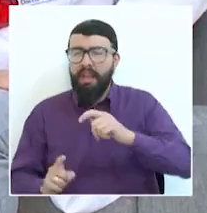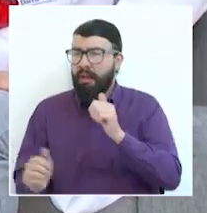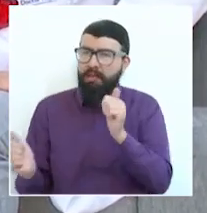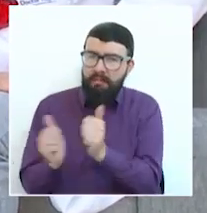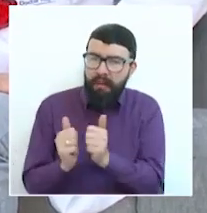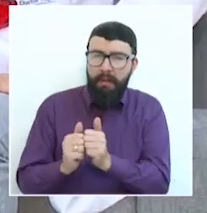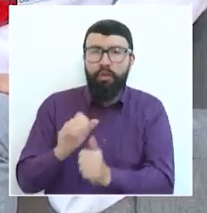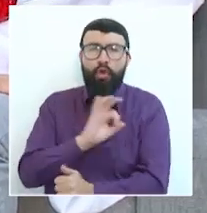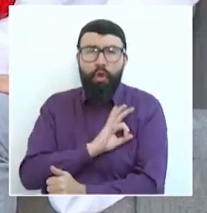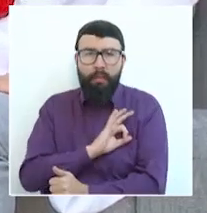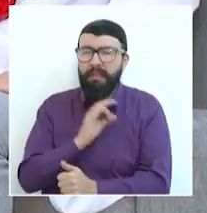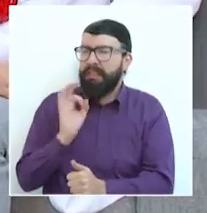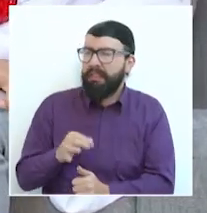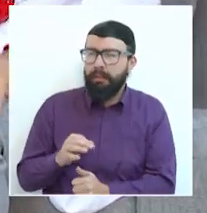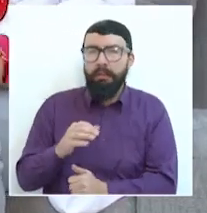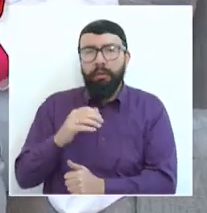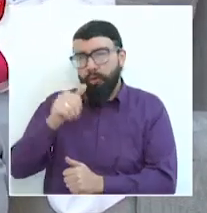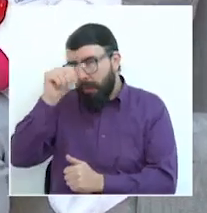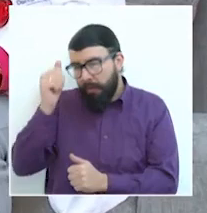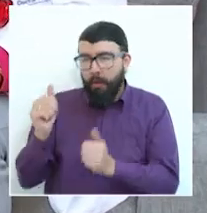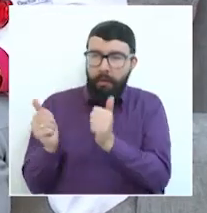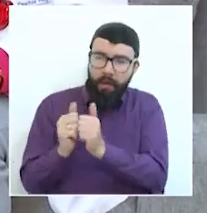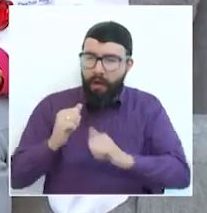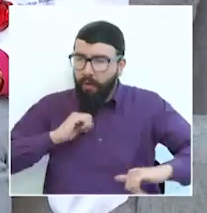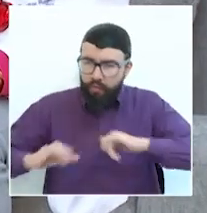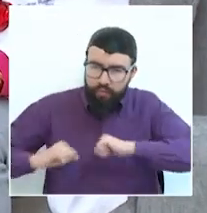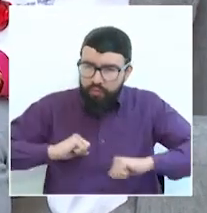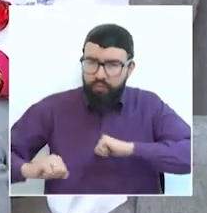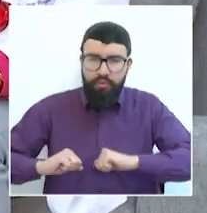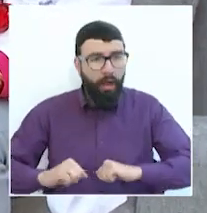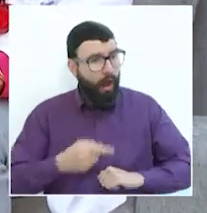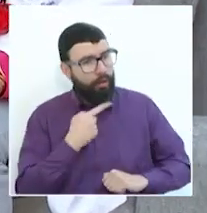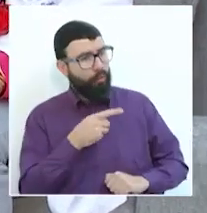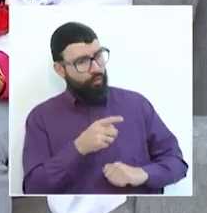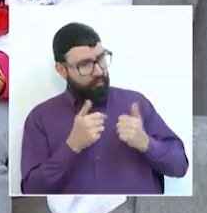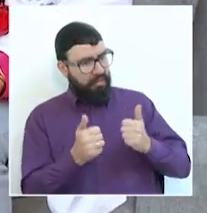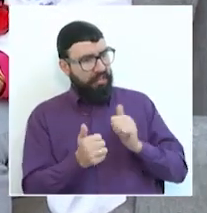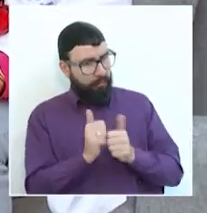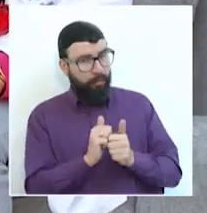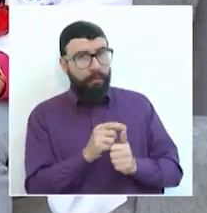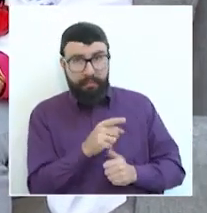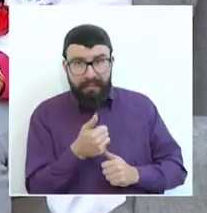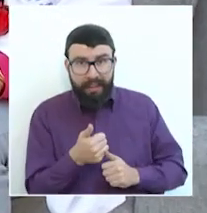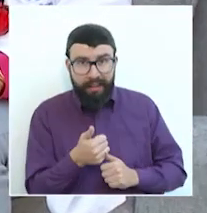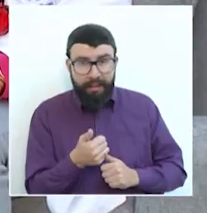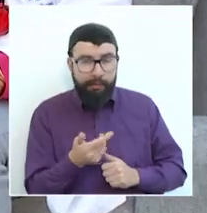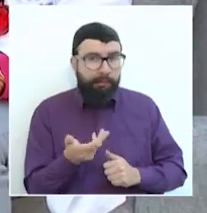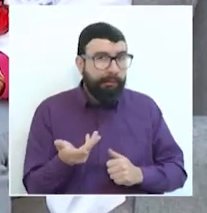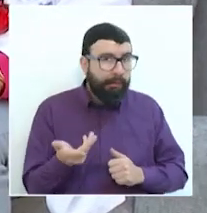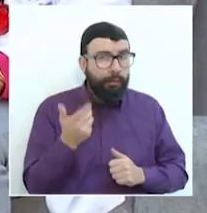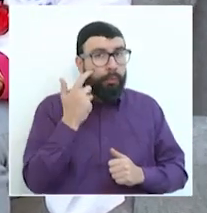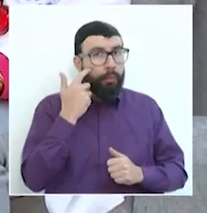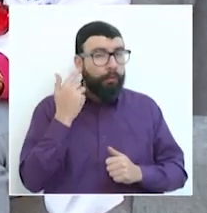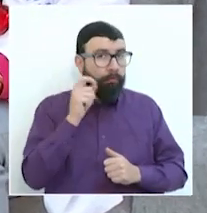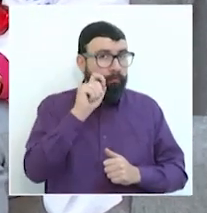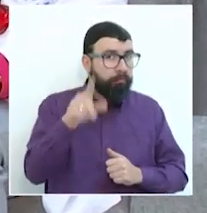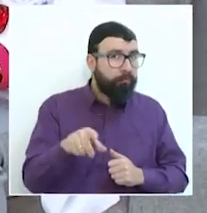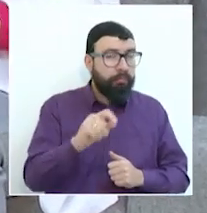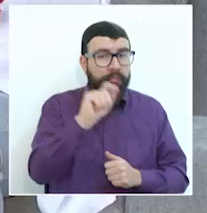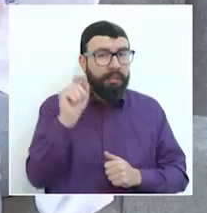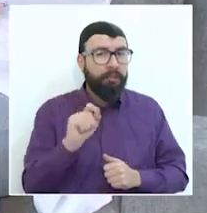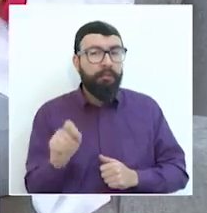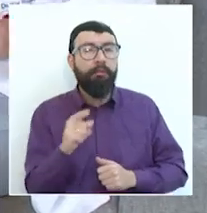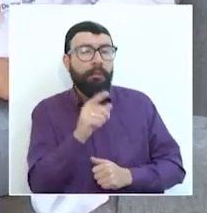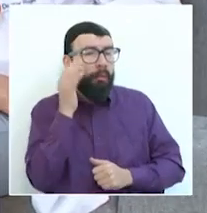bien? ¿Qué tan juicioso es que ya está haciendo deporte? ¿Será que hace que este tipo de actividad lo puede